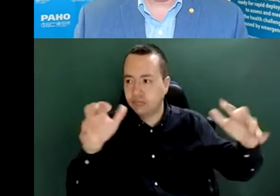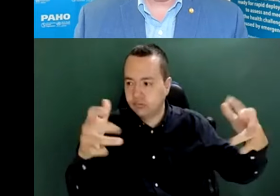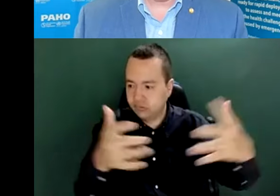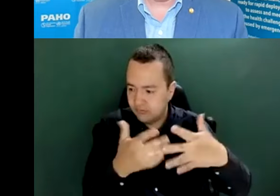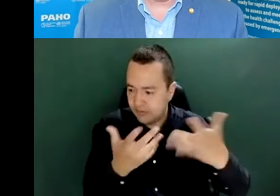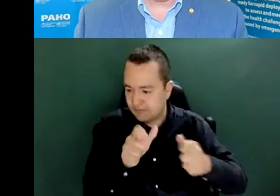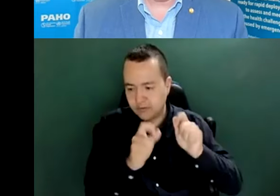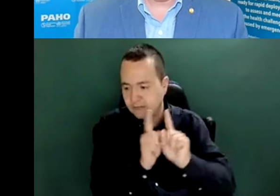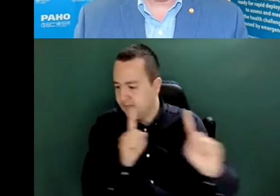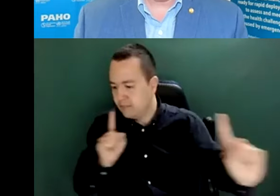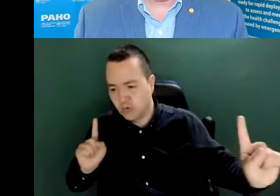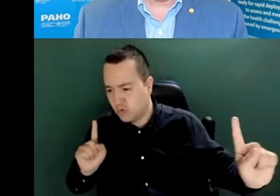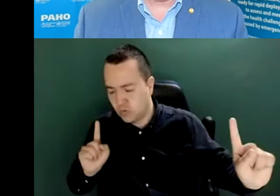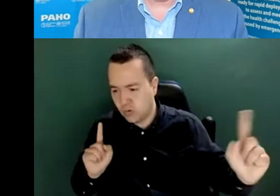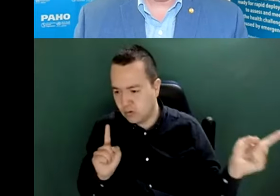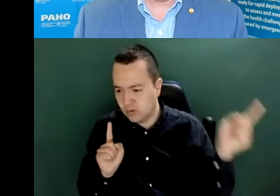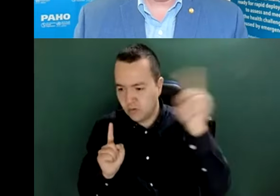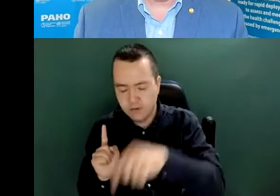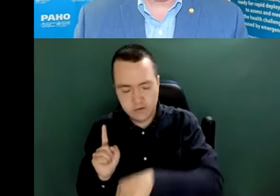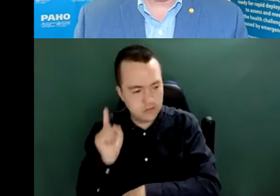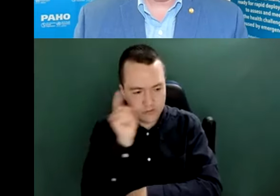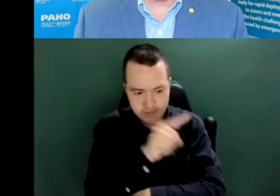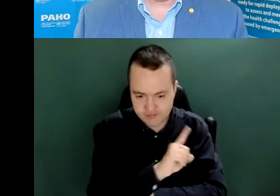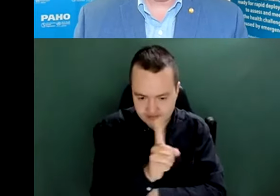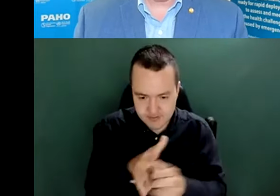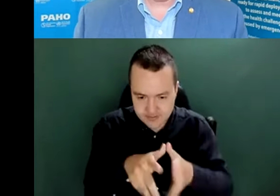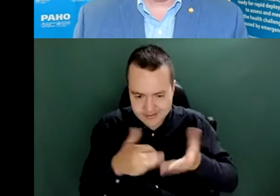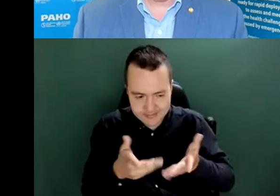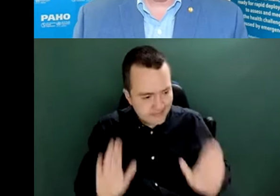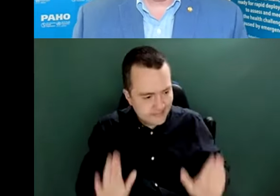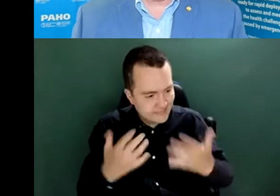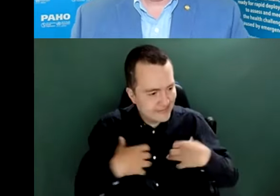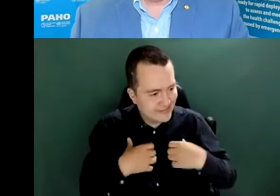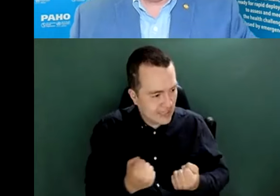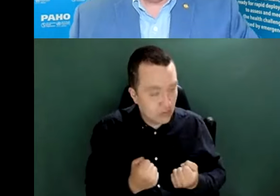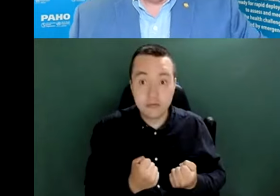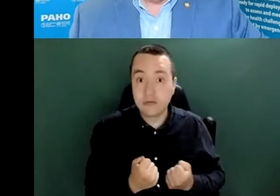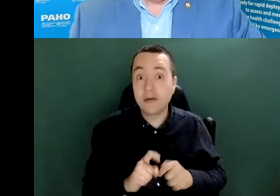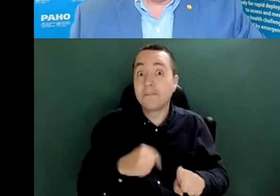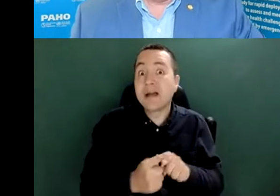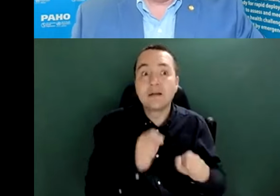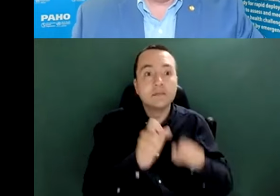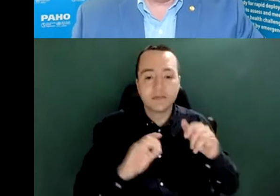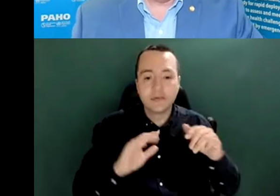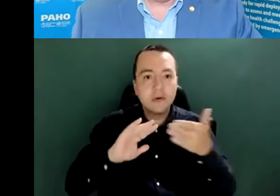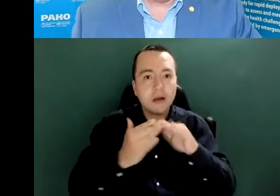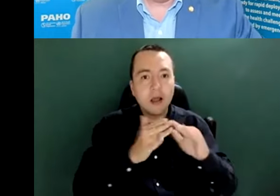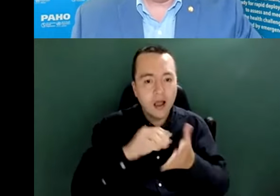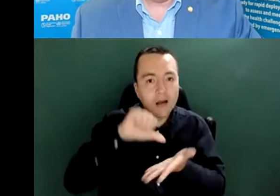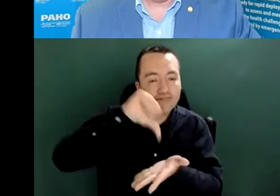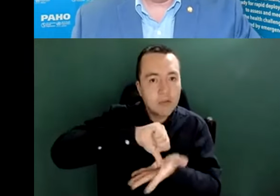para las personas que están en zonas remotas. De 900